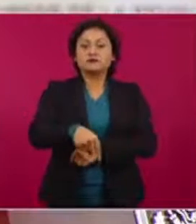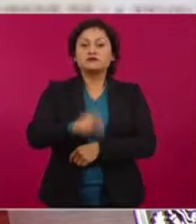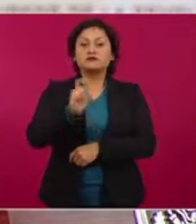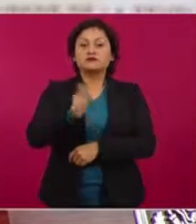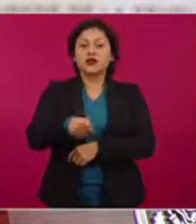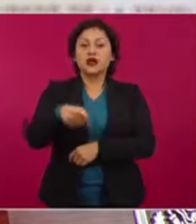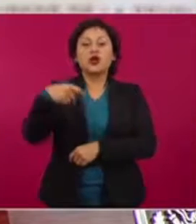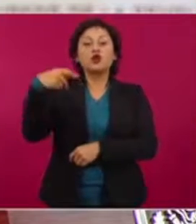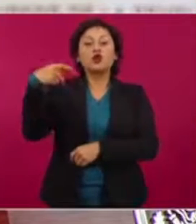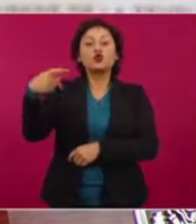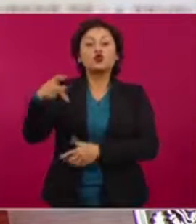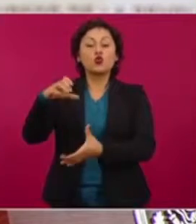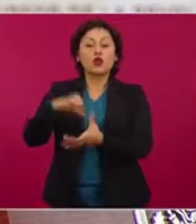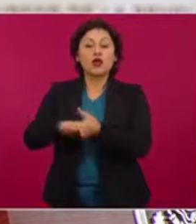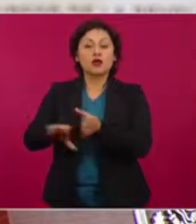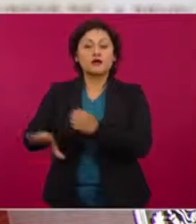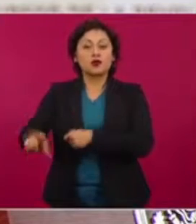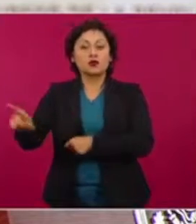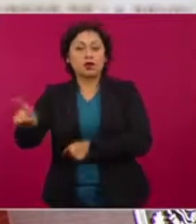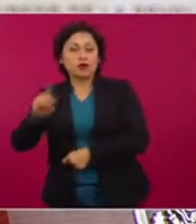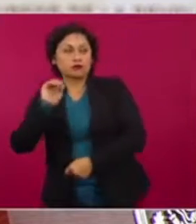a entrevistarse con Wilson,